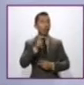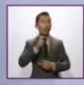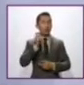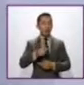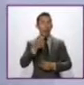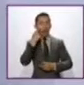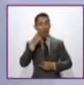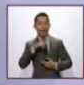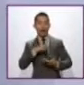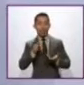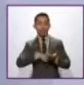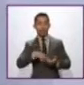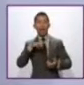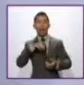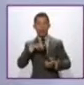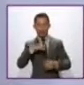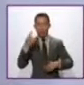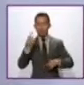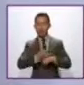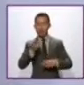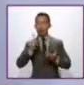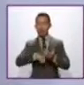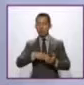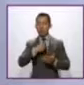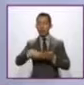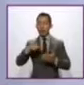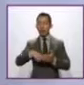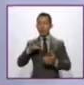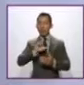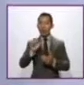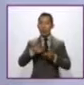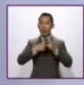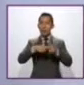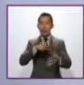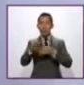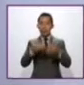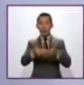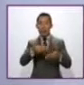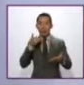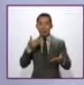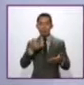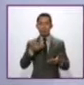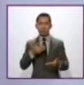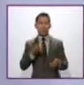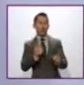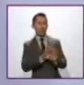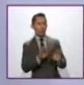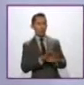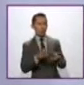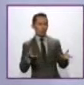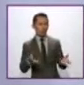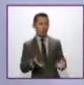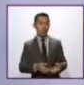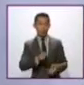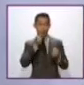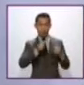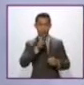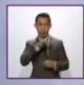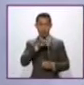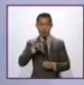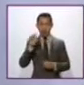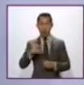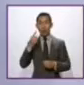fraude electoral aún antes de que las elecciones se lleven a cabo. No simulemos, o estamos o no estamos